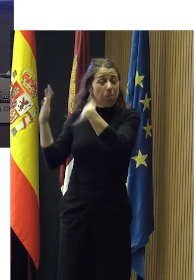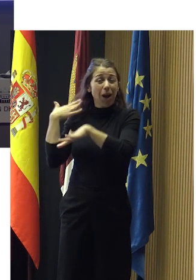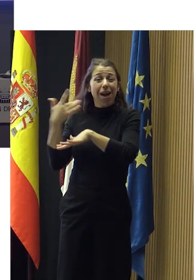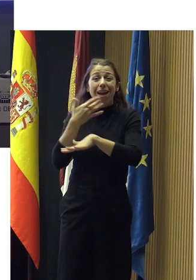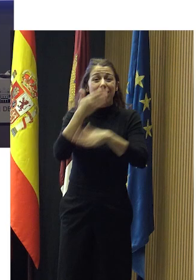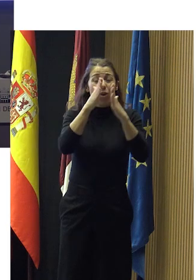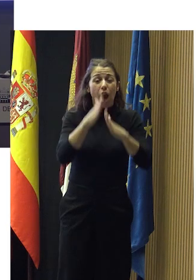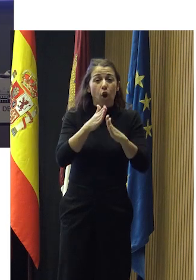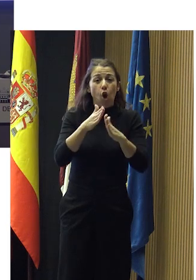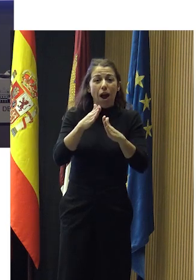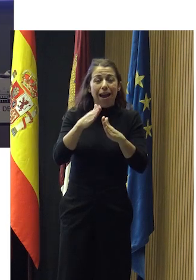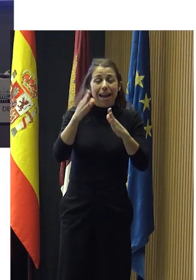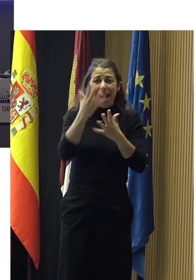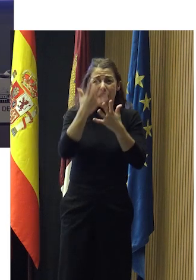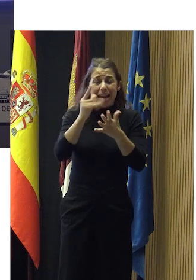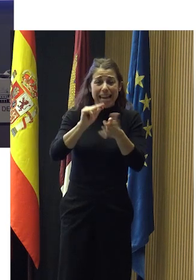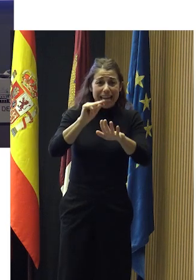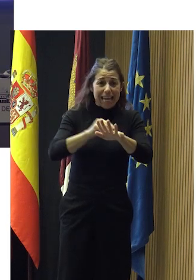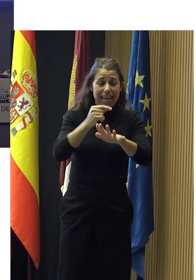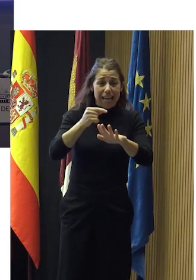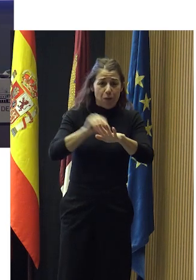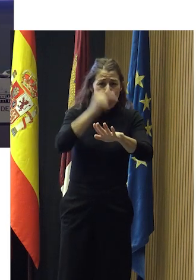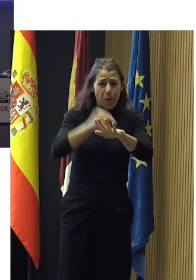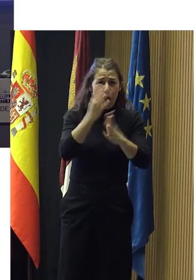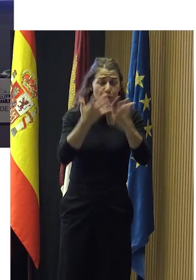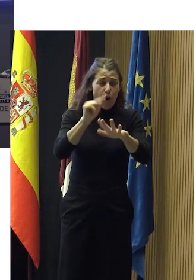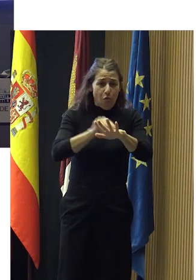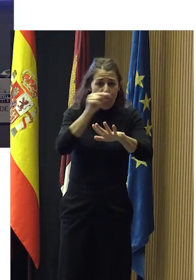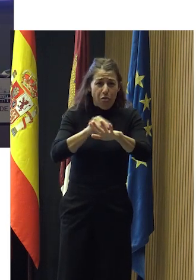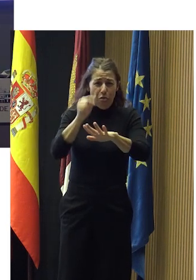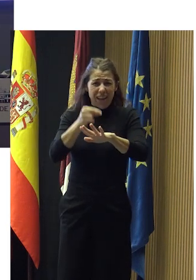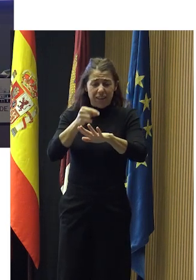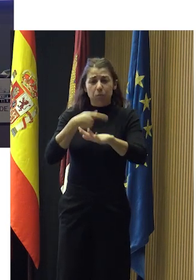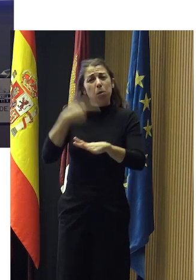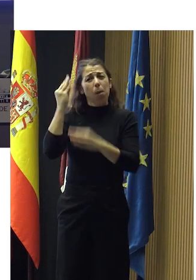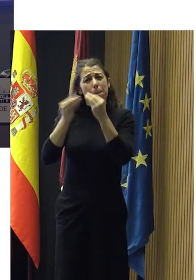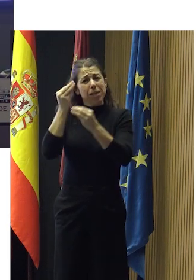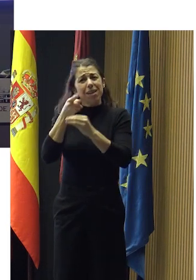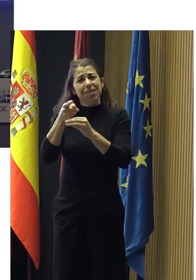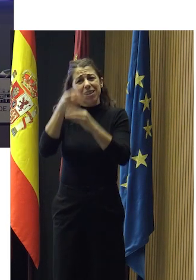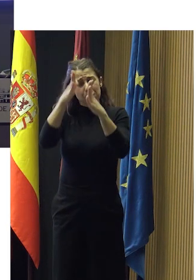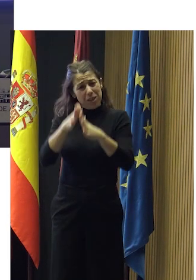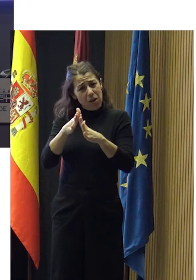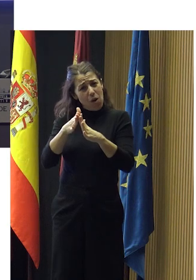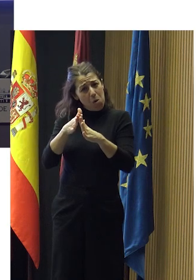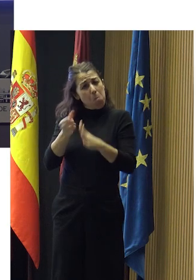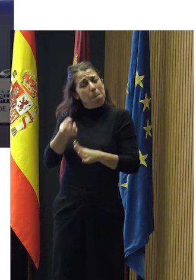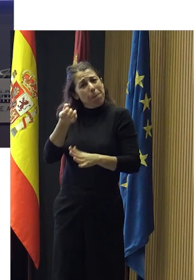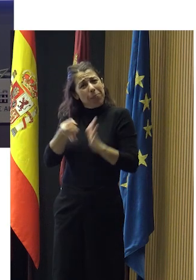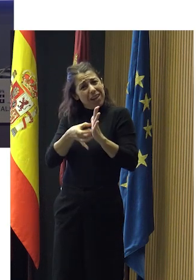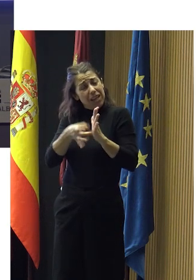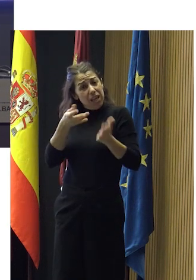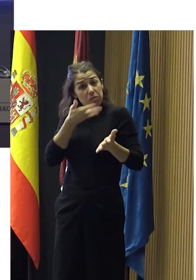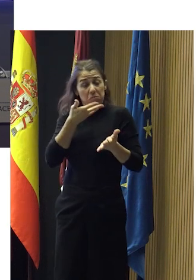con cauterización, ¿no? Quemando la lesión. ¿Creéis que ese tratamiento era eficaz? No, porque si no ahora lo haríamos, ¿no? Y